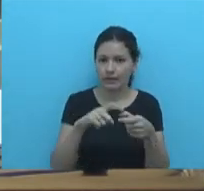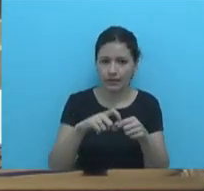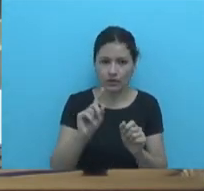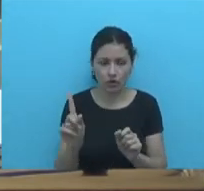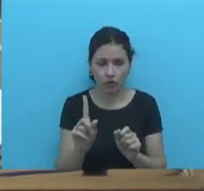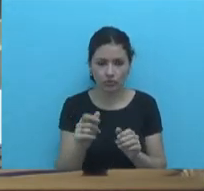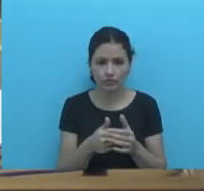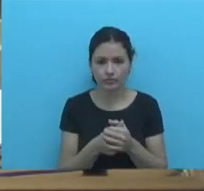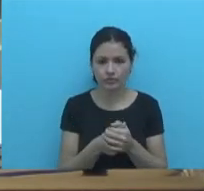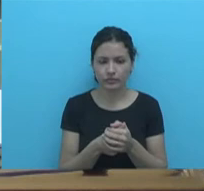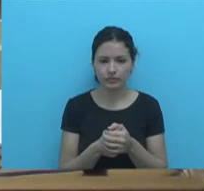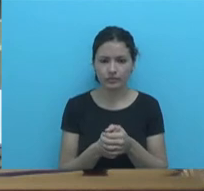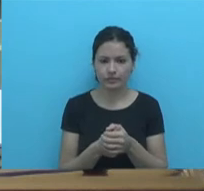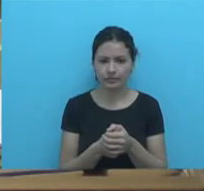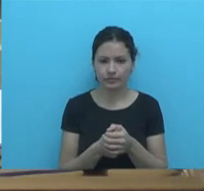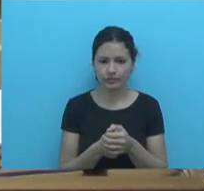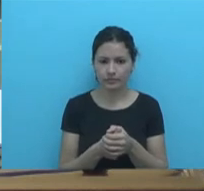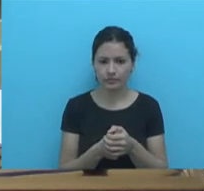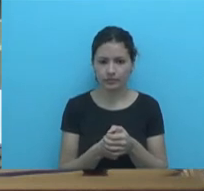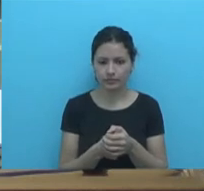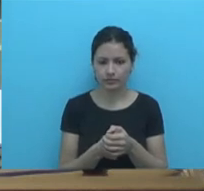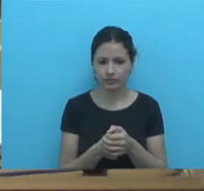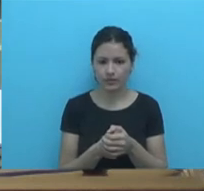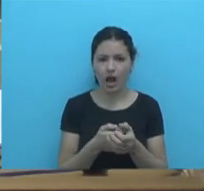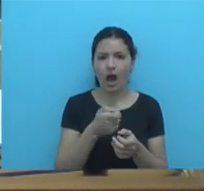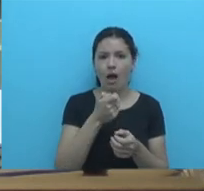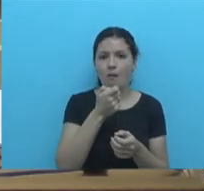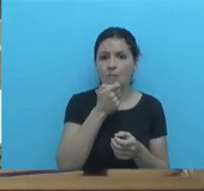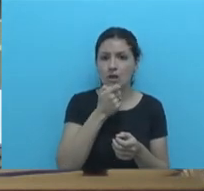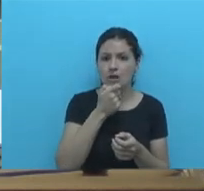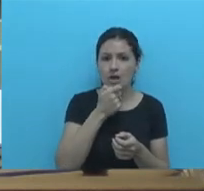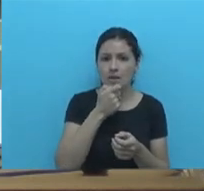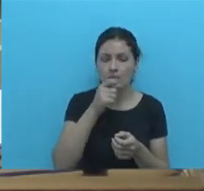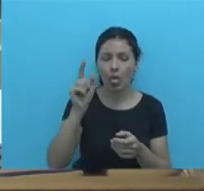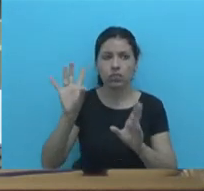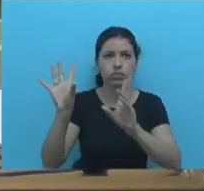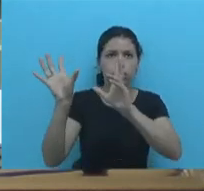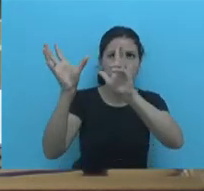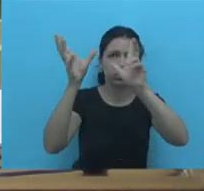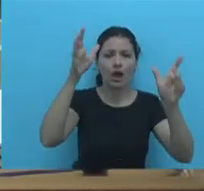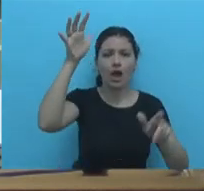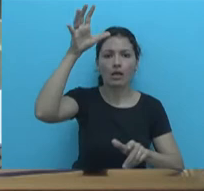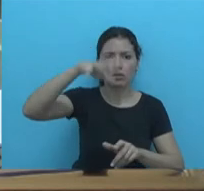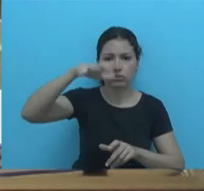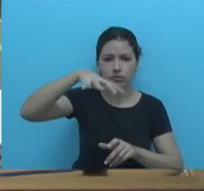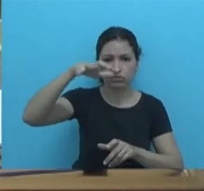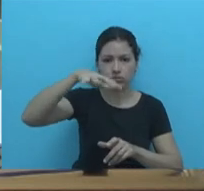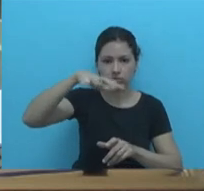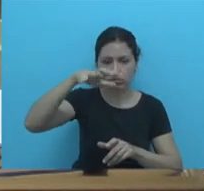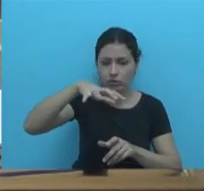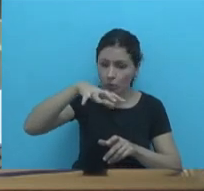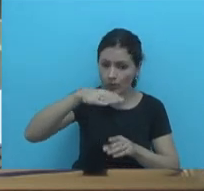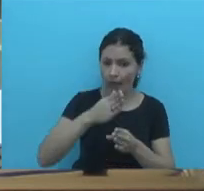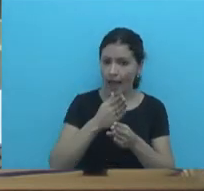todo este tiempo de una persistente lluvia, llovizna, donde no se podían acceder en la ruralidad,